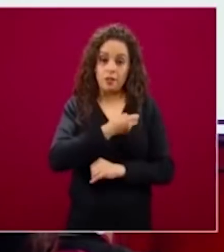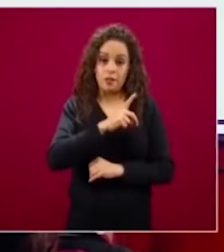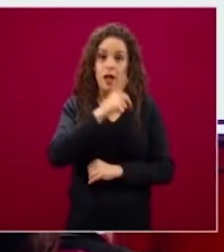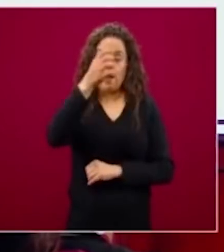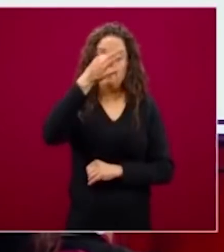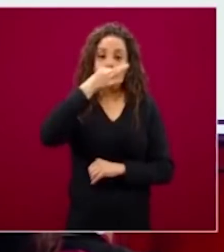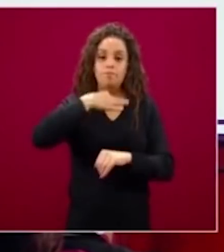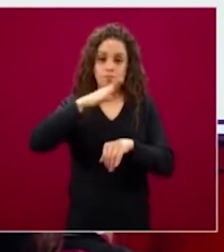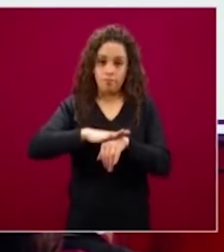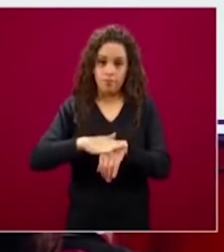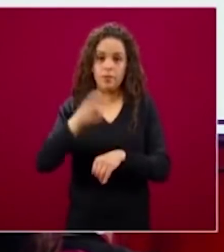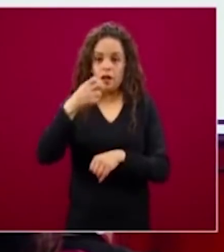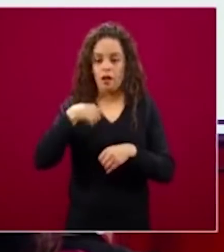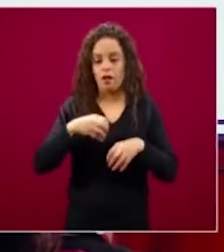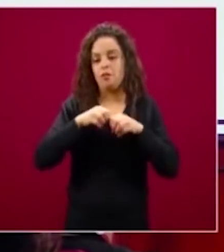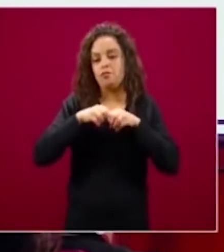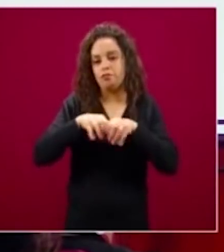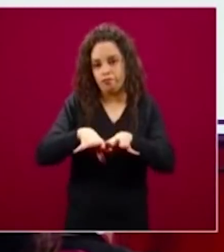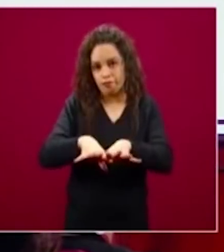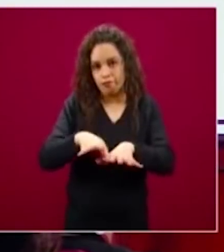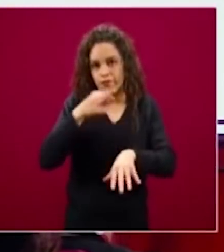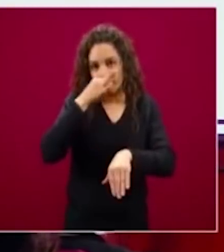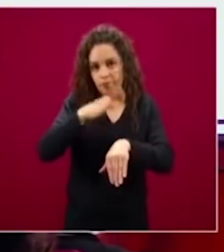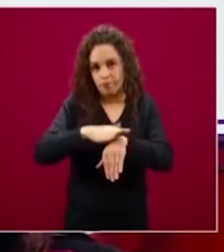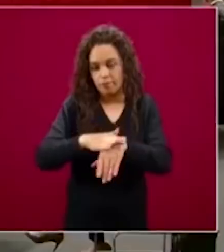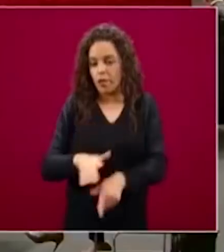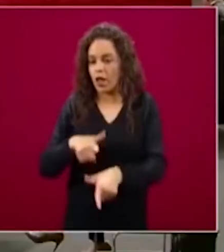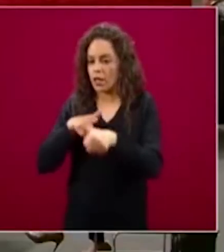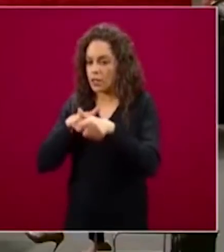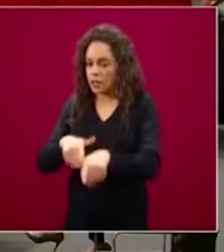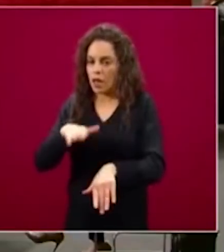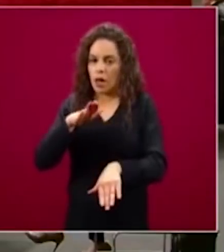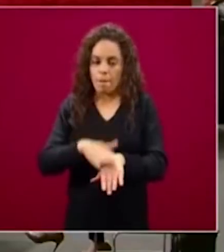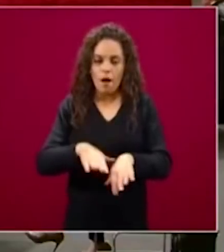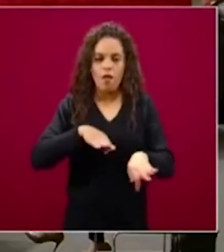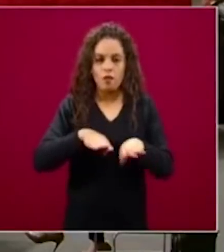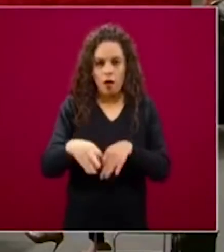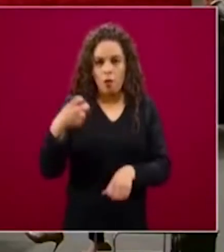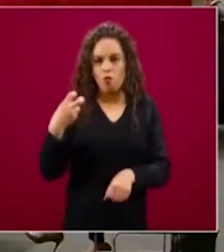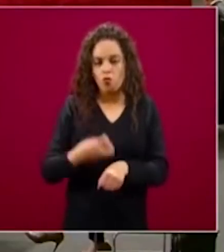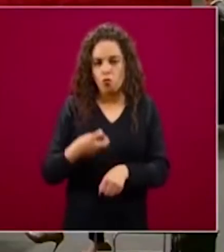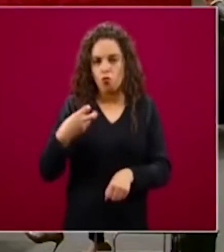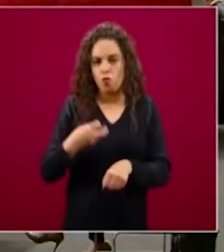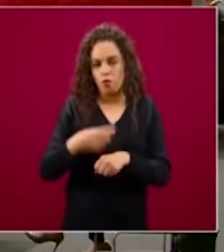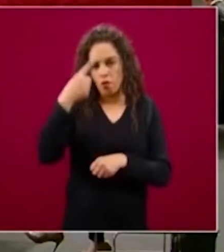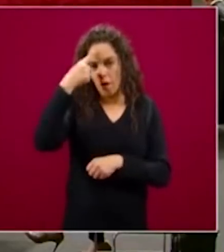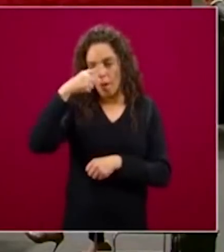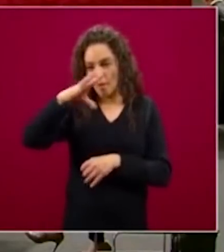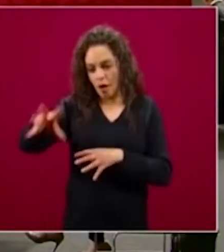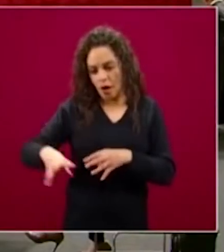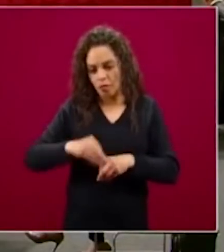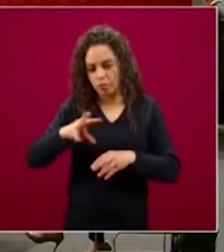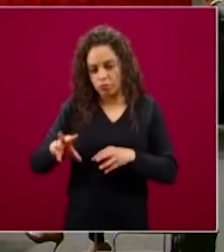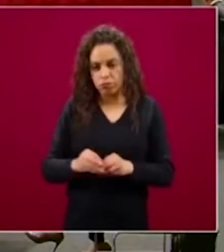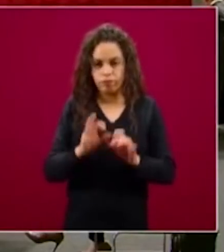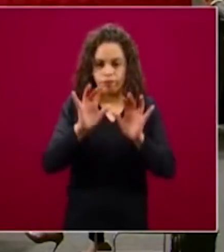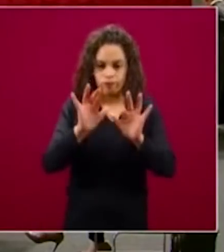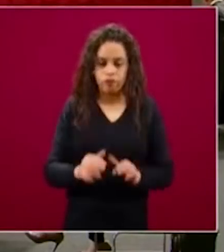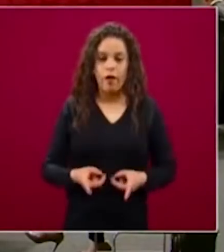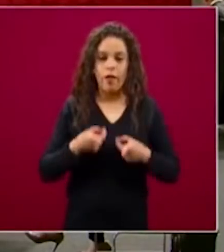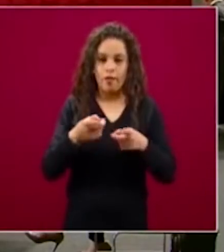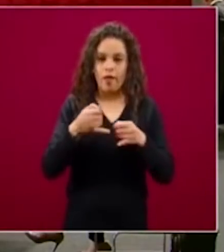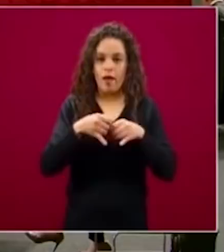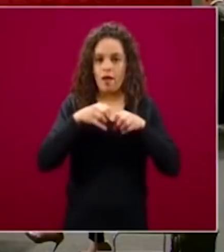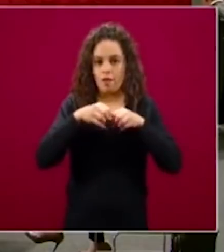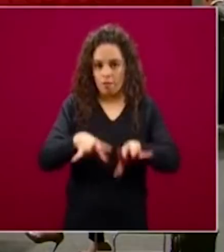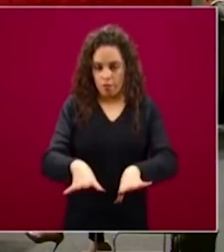distribuidas. Seguiremos trabajando en este empeño y lo vamos a ir informando conforme resulte. Este lunes